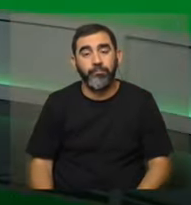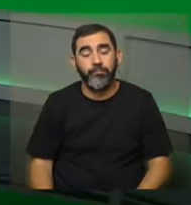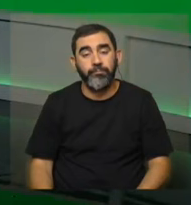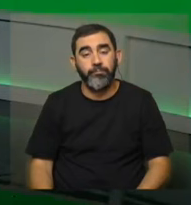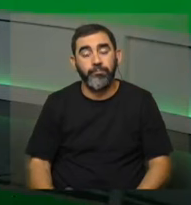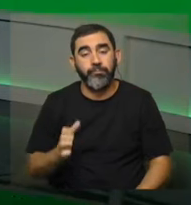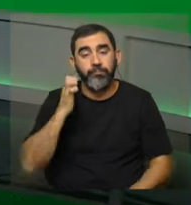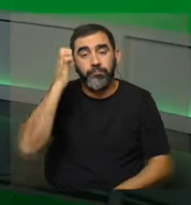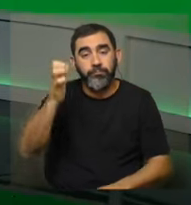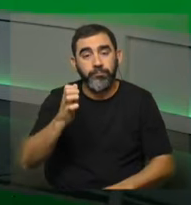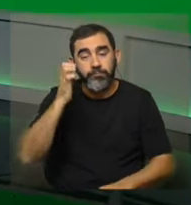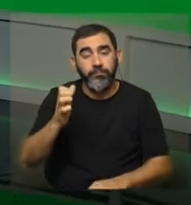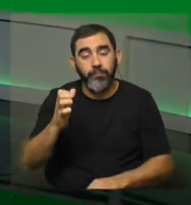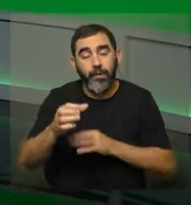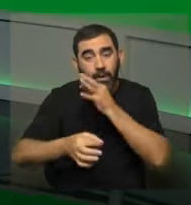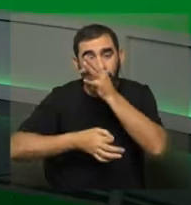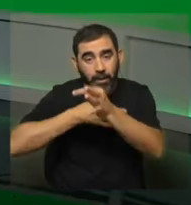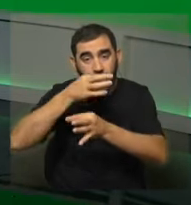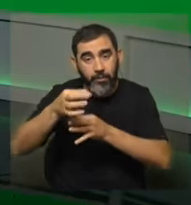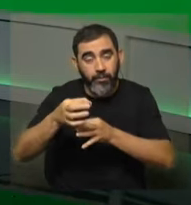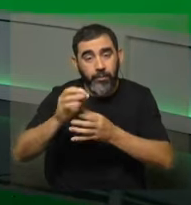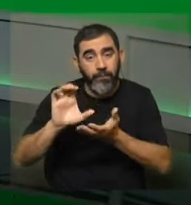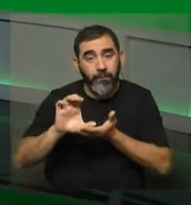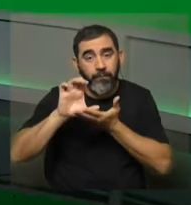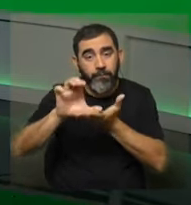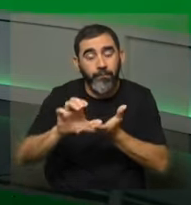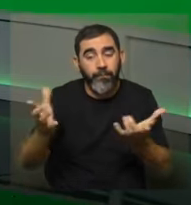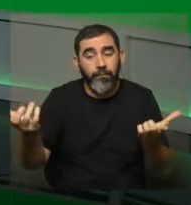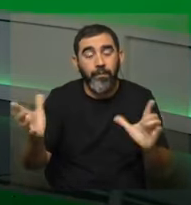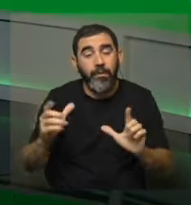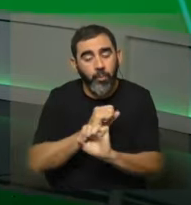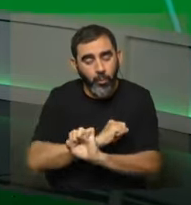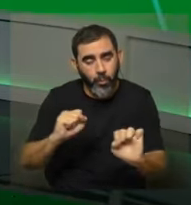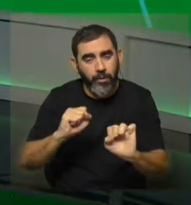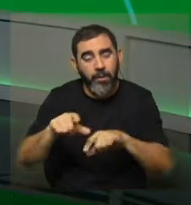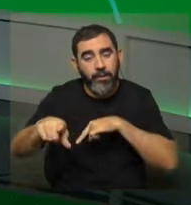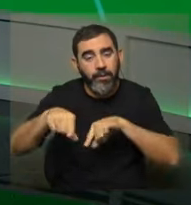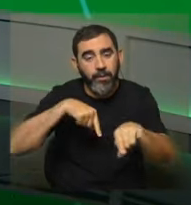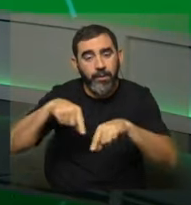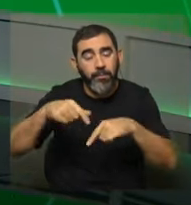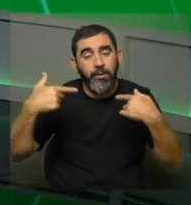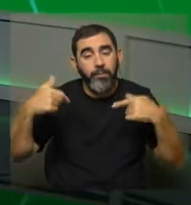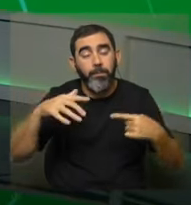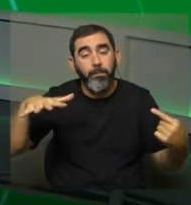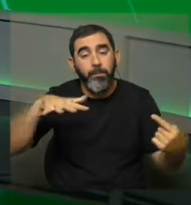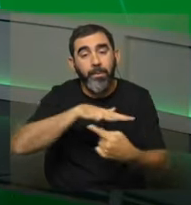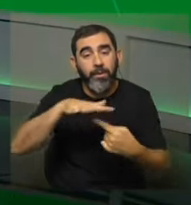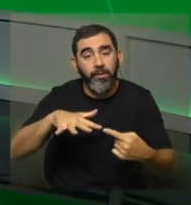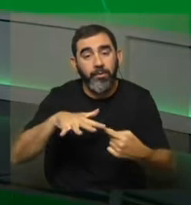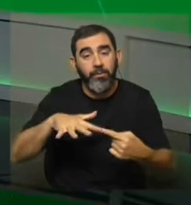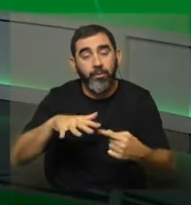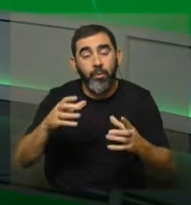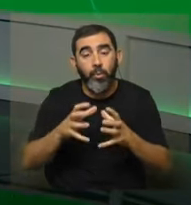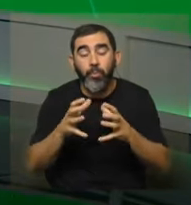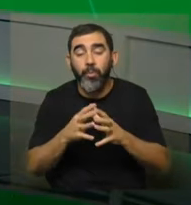todo esto el edil Joaquín garlo explicó también que los inversores quedaron ahora legitimados para iniciar el trámite en el Ministerio de ambiente y que tanto su